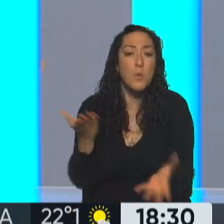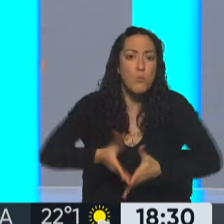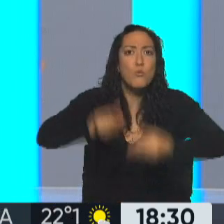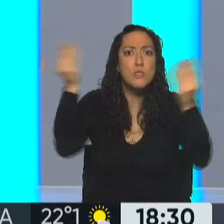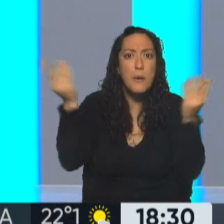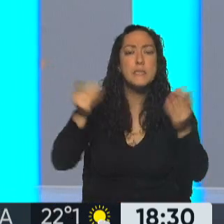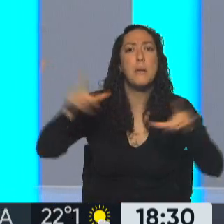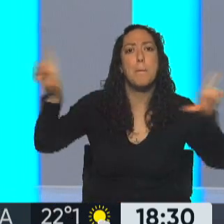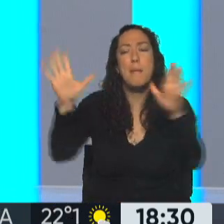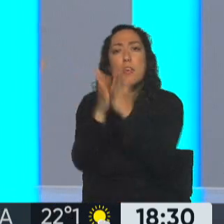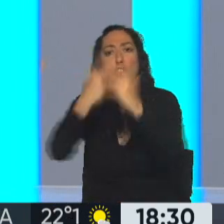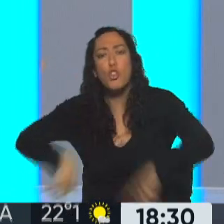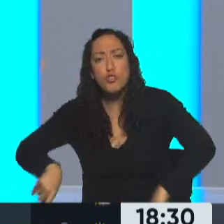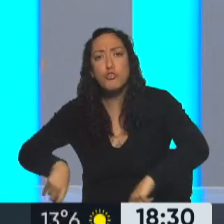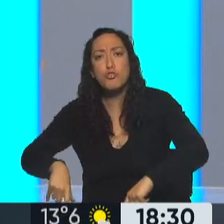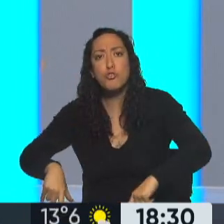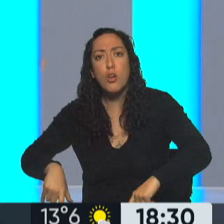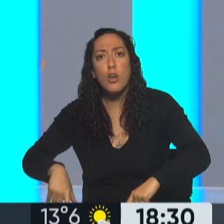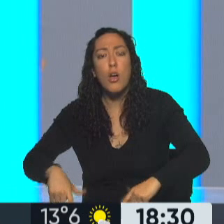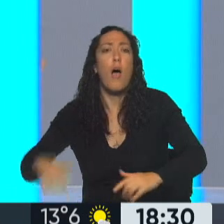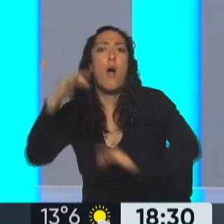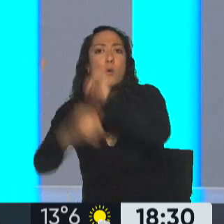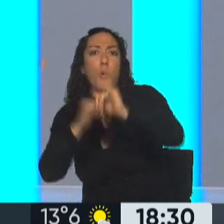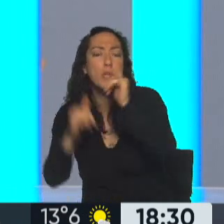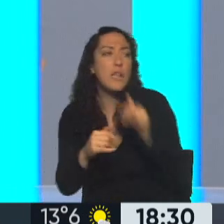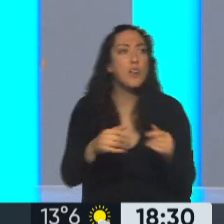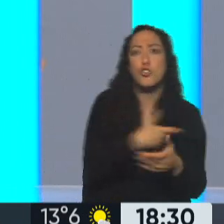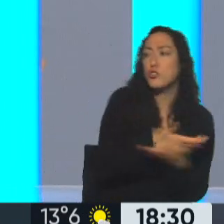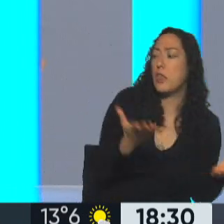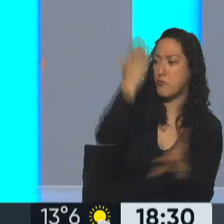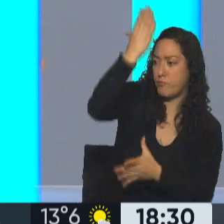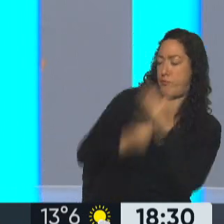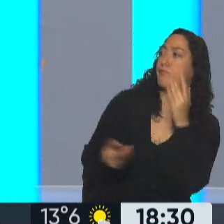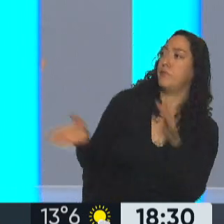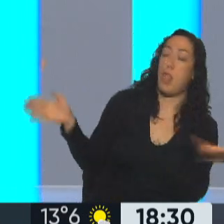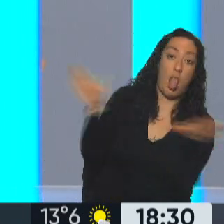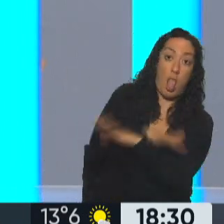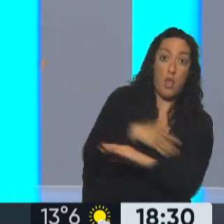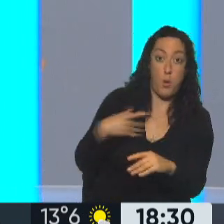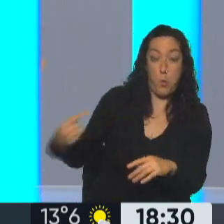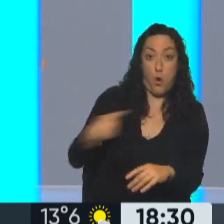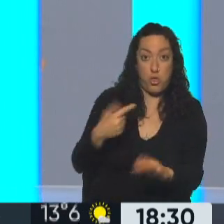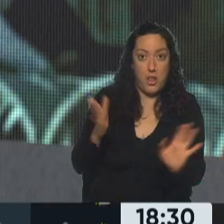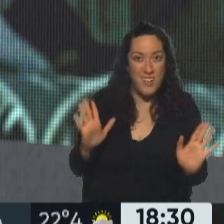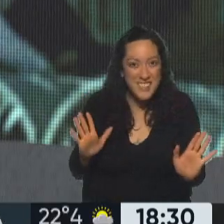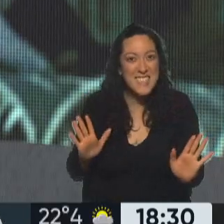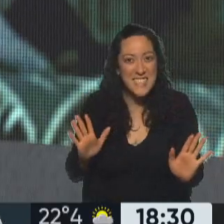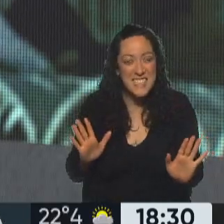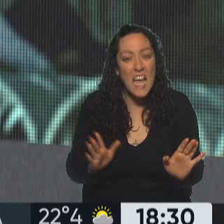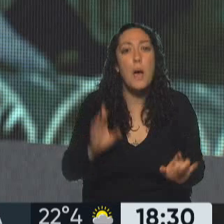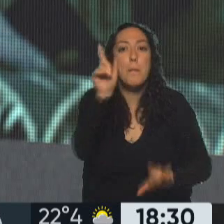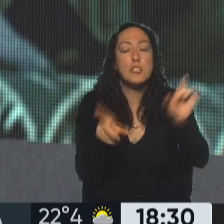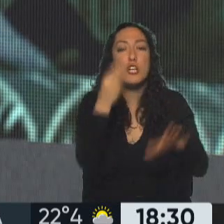veces proponen los medios, la sociedad a veces entra en este juego y equivoca y vota en contra de sí misma. Enfrente hay candidatos que dicen que